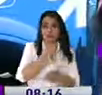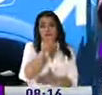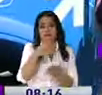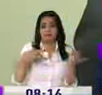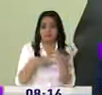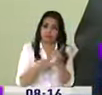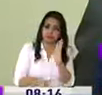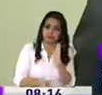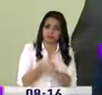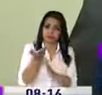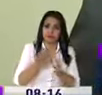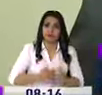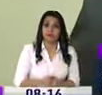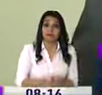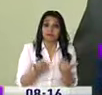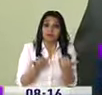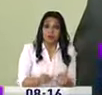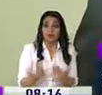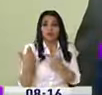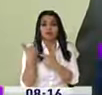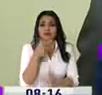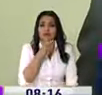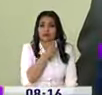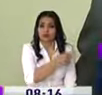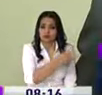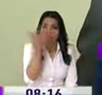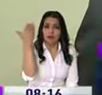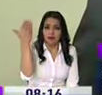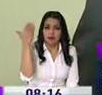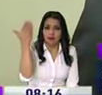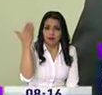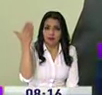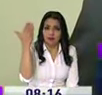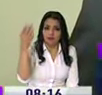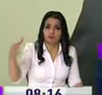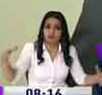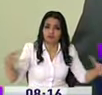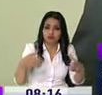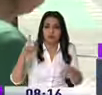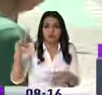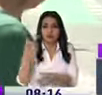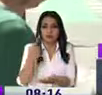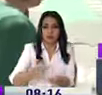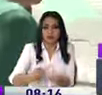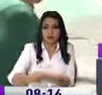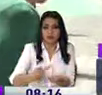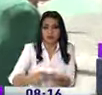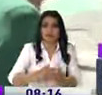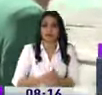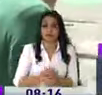Y ahora queda en responsabilidad del alcalde ya que se trate y se llame a segundo debate. La línea gratuita